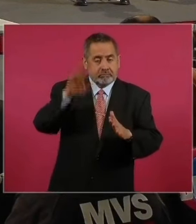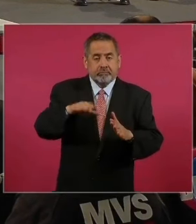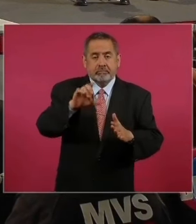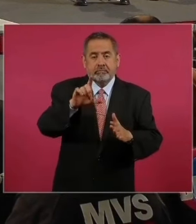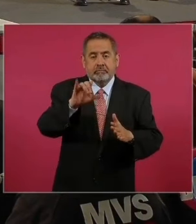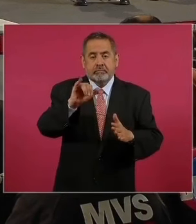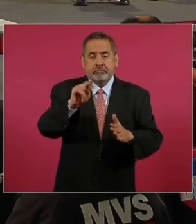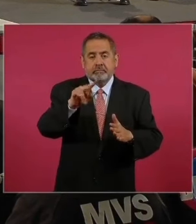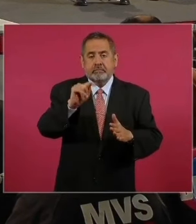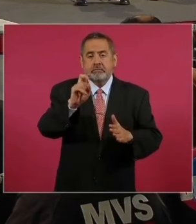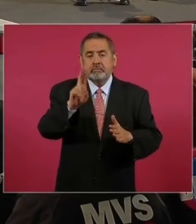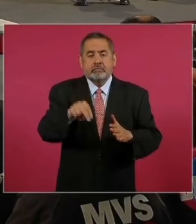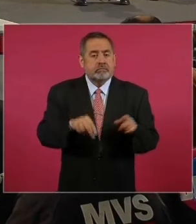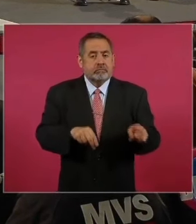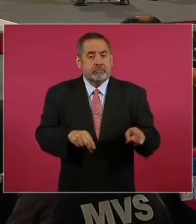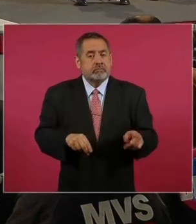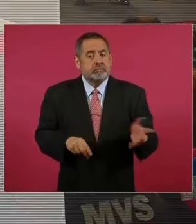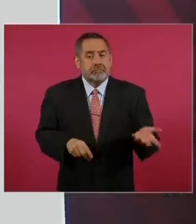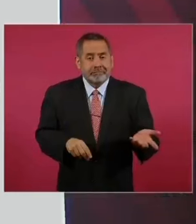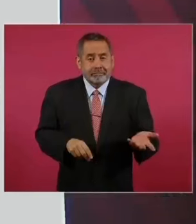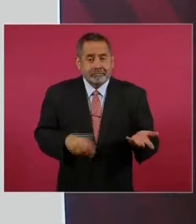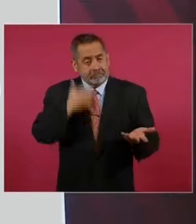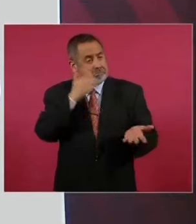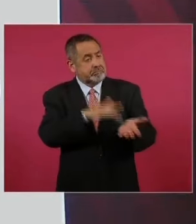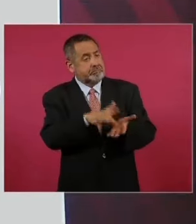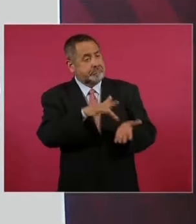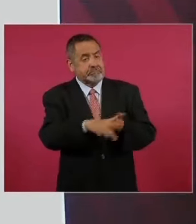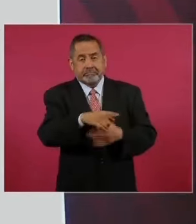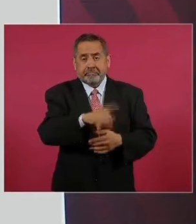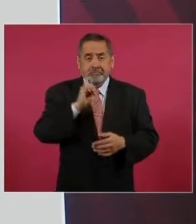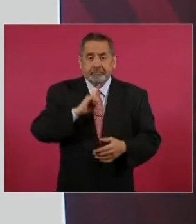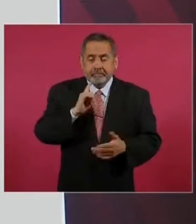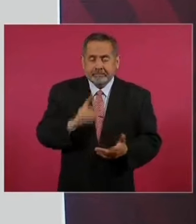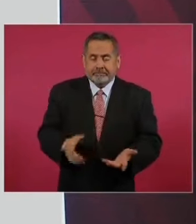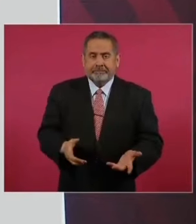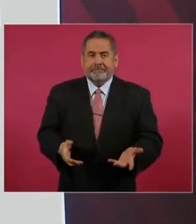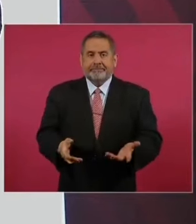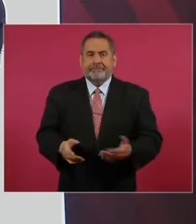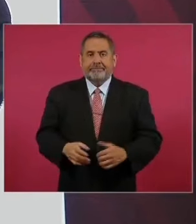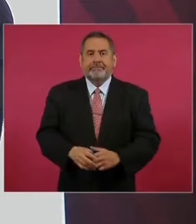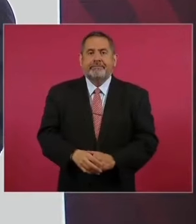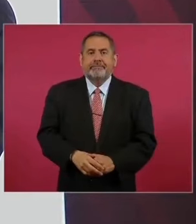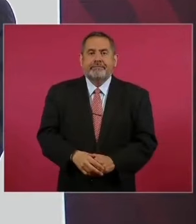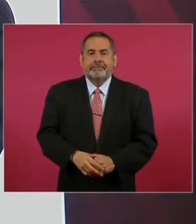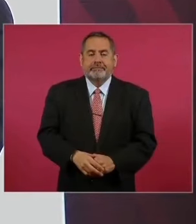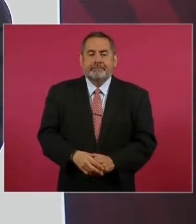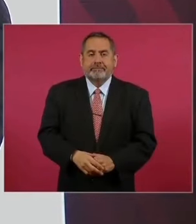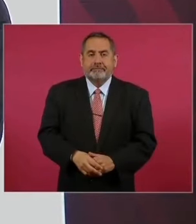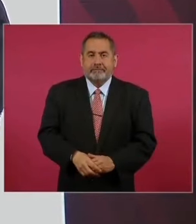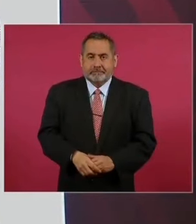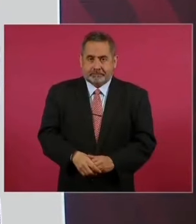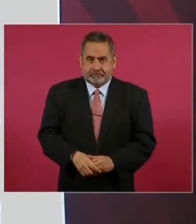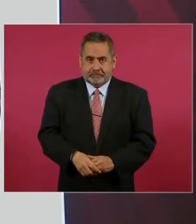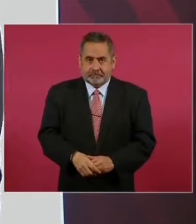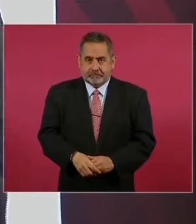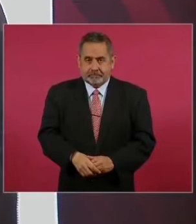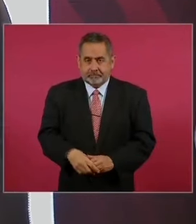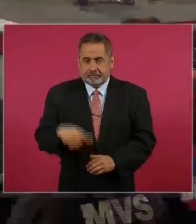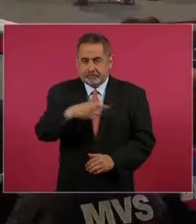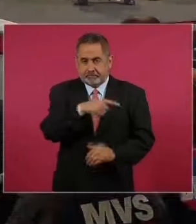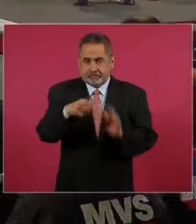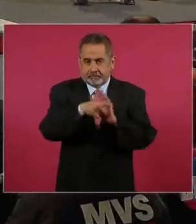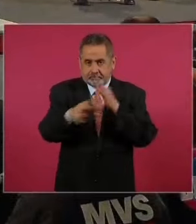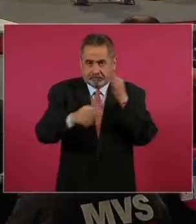el el de 2014 y Igualmente que ya los están buscando bueno bueno pues Ahí está un contexto pues tremendamente